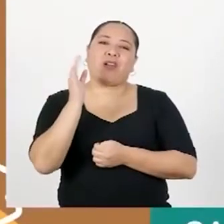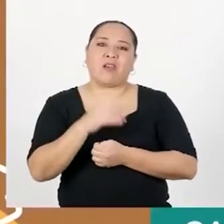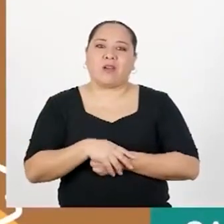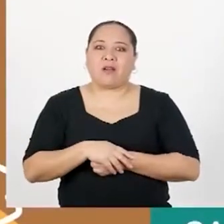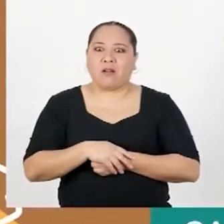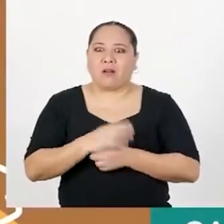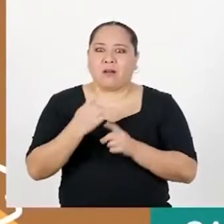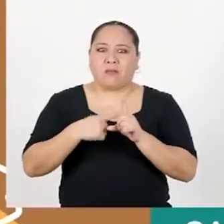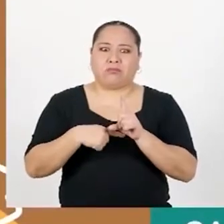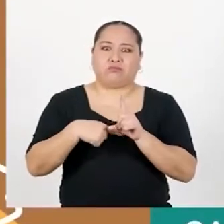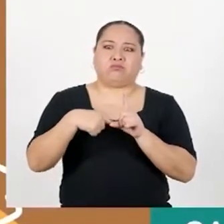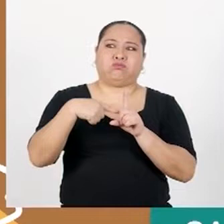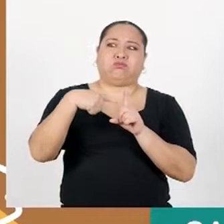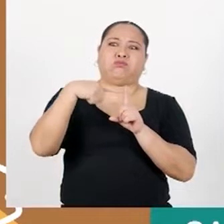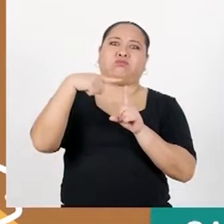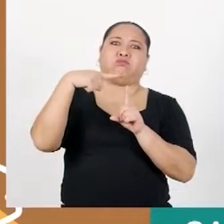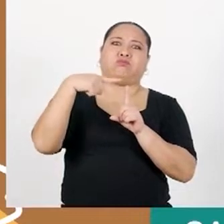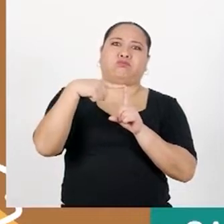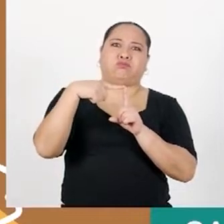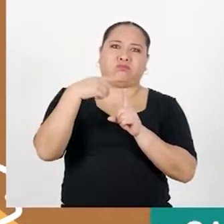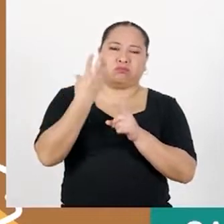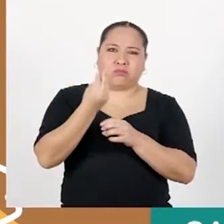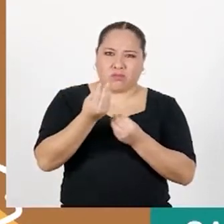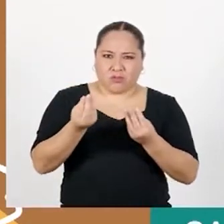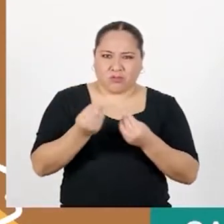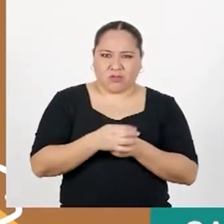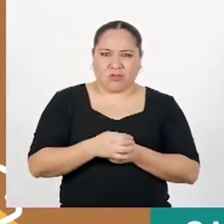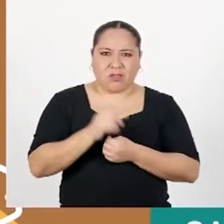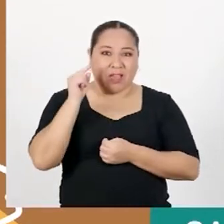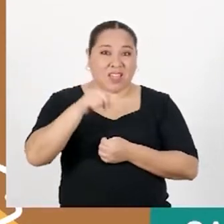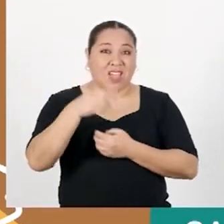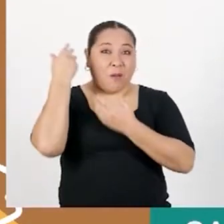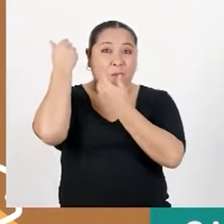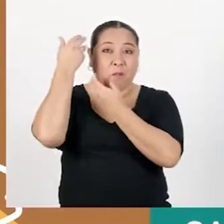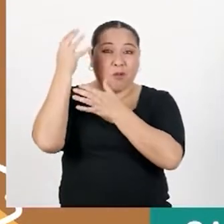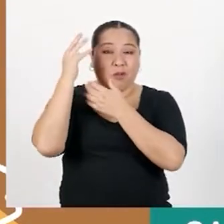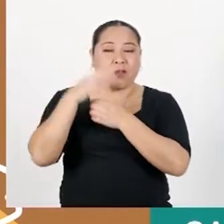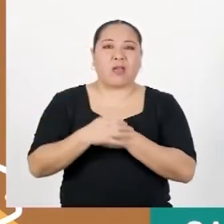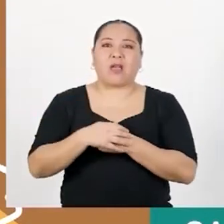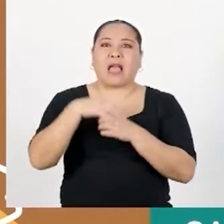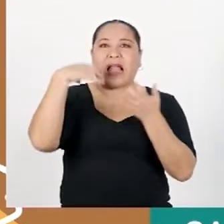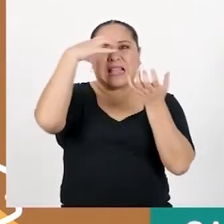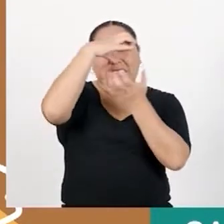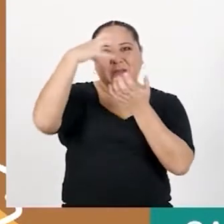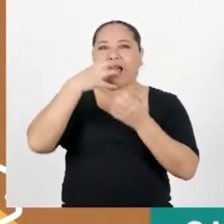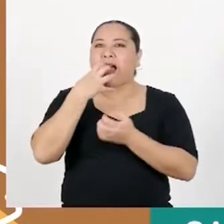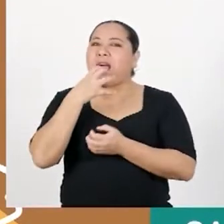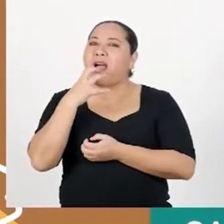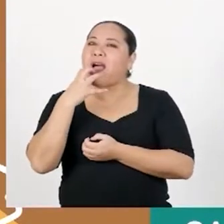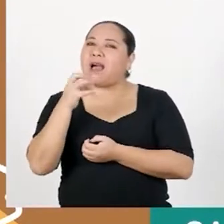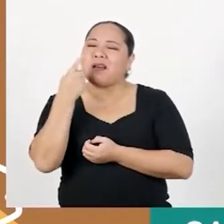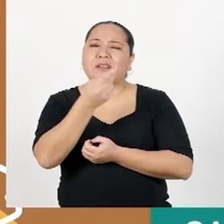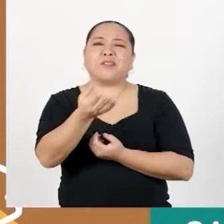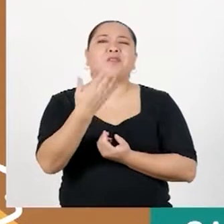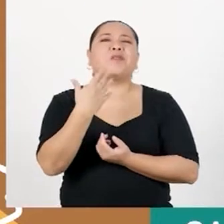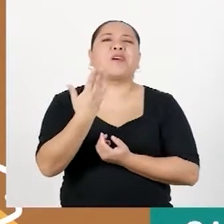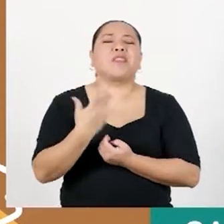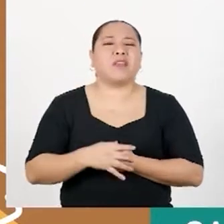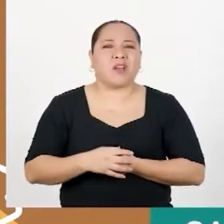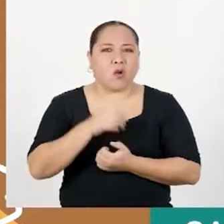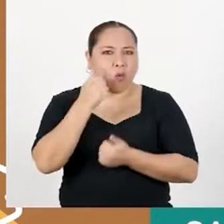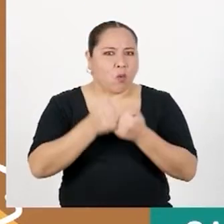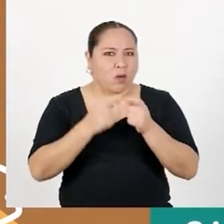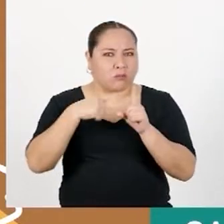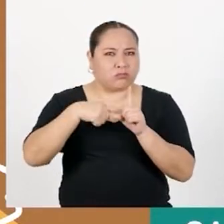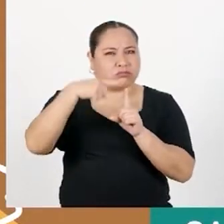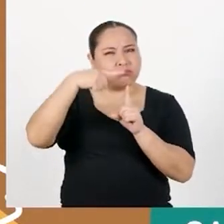¡Hola! ¡Uy! Ahora subió mucho más la temperatura. Es que en Piura el clima es más cálido. Cuéntame, ¿cuál es